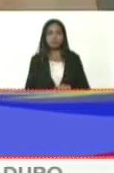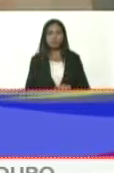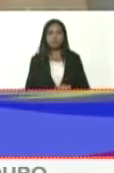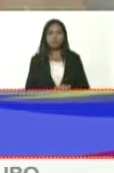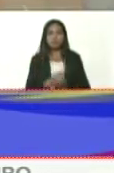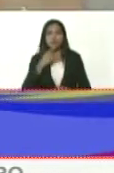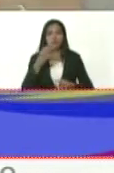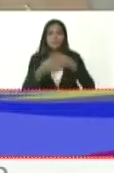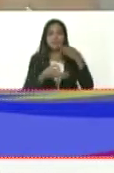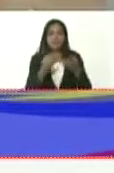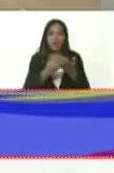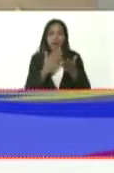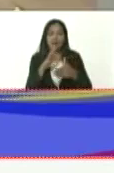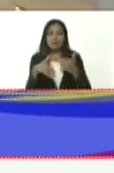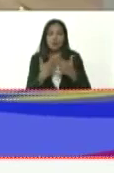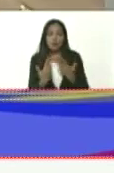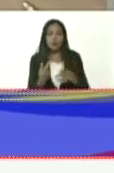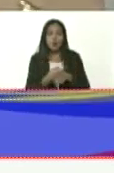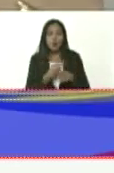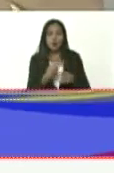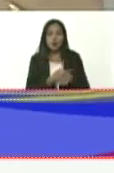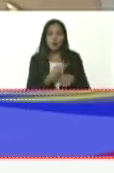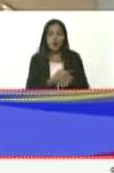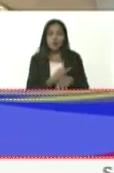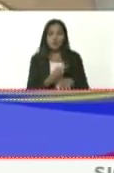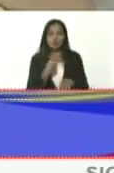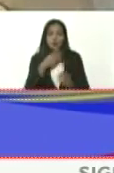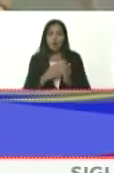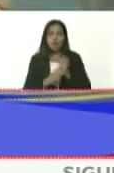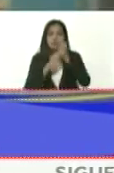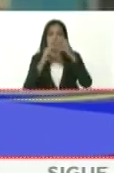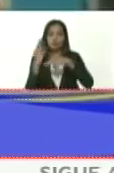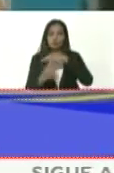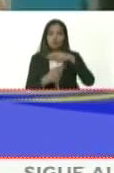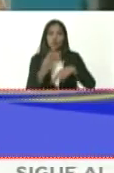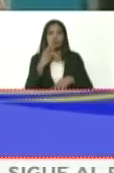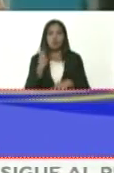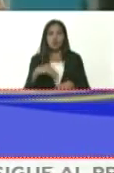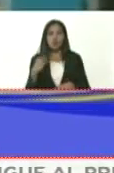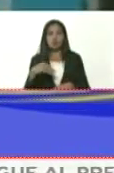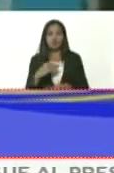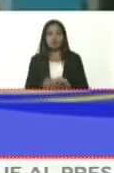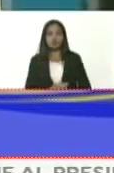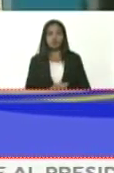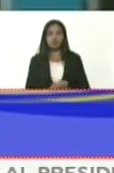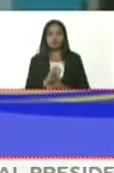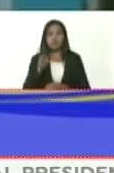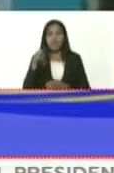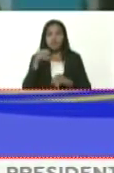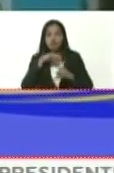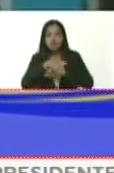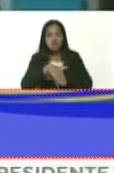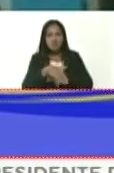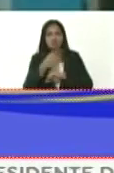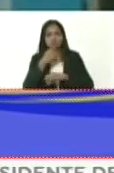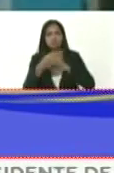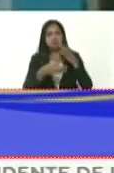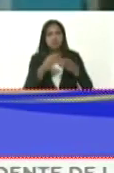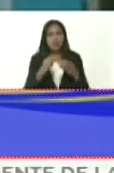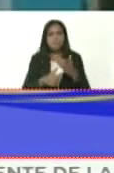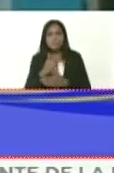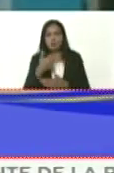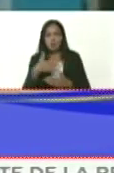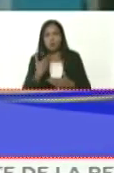decir nuestro querido gobernador, este líder revolucionario de la juventud, Héctor Rodríguez. ¿Qué más nos puede decir Héctor